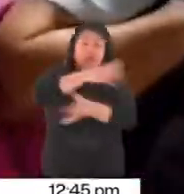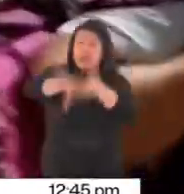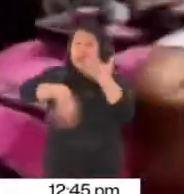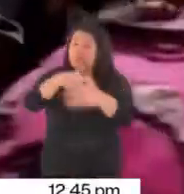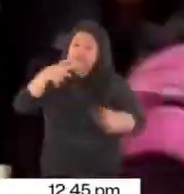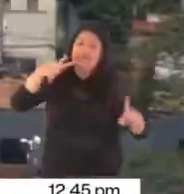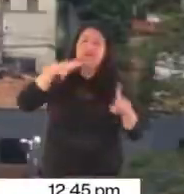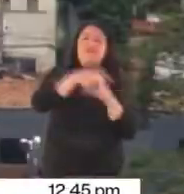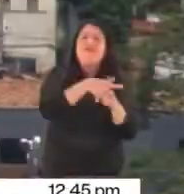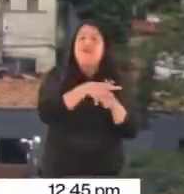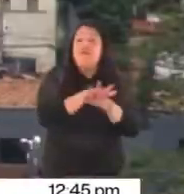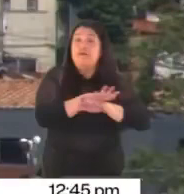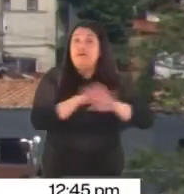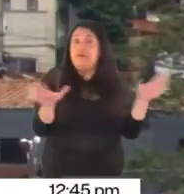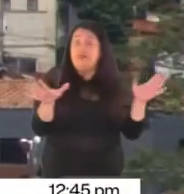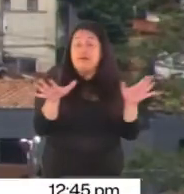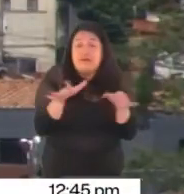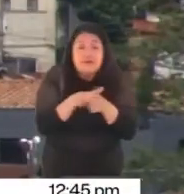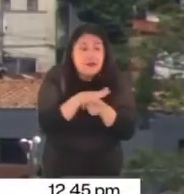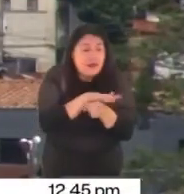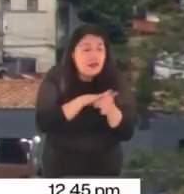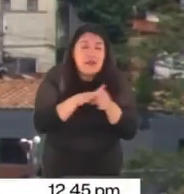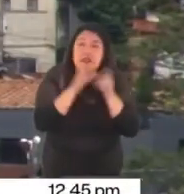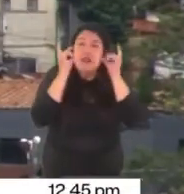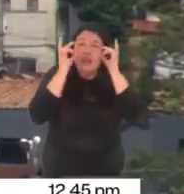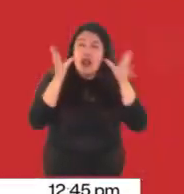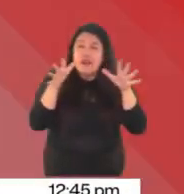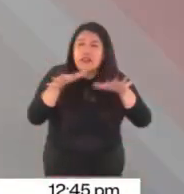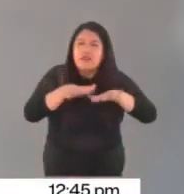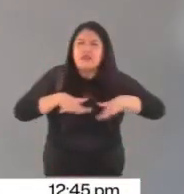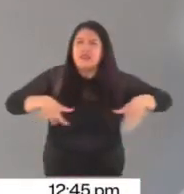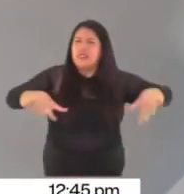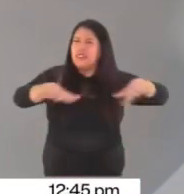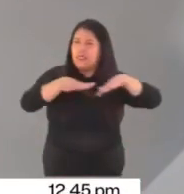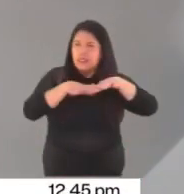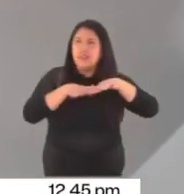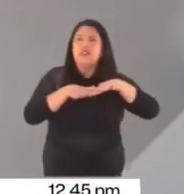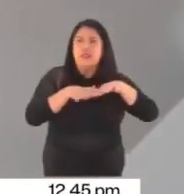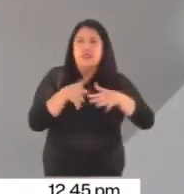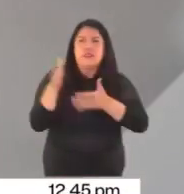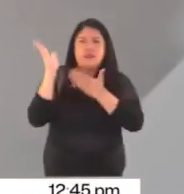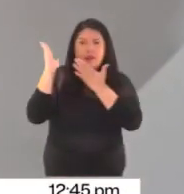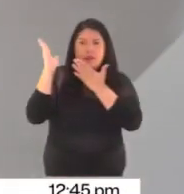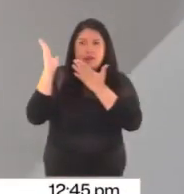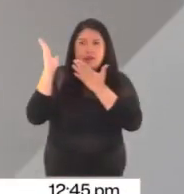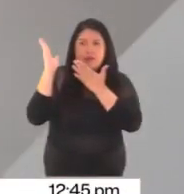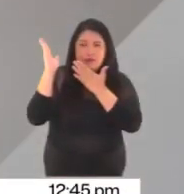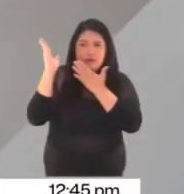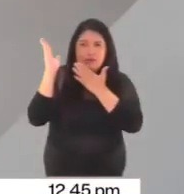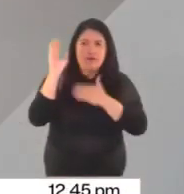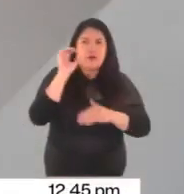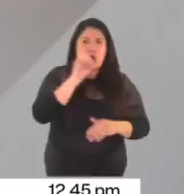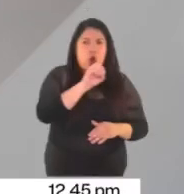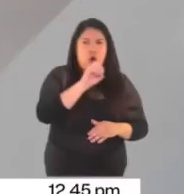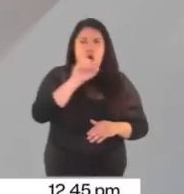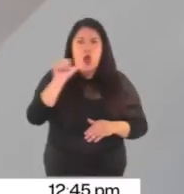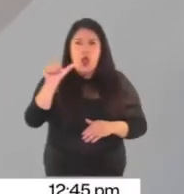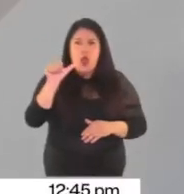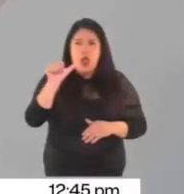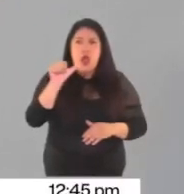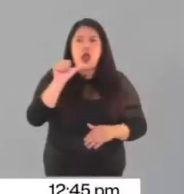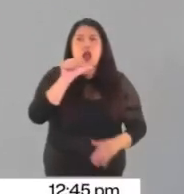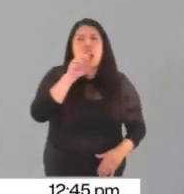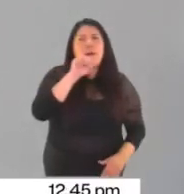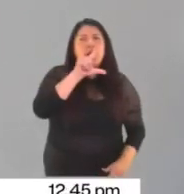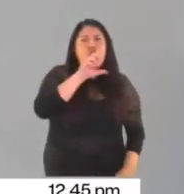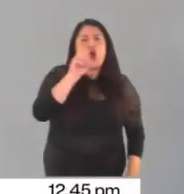que las autoridades buscan hacerle frente a la situación. Por alias Camilo o Camila, las autoridades aumentaron la